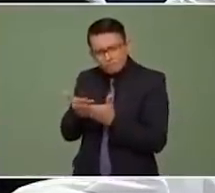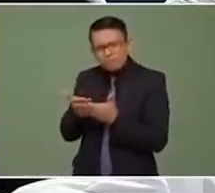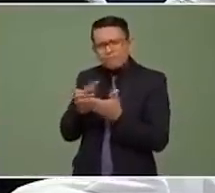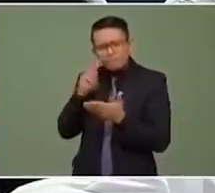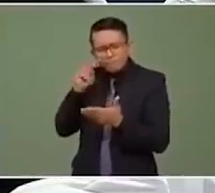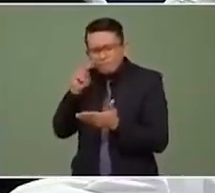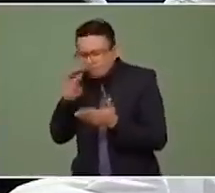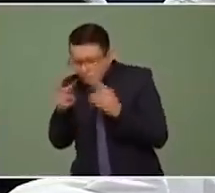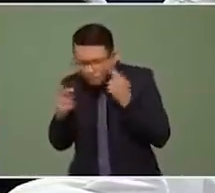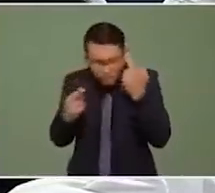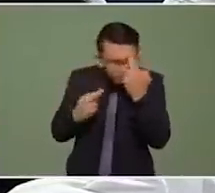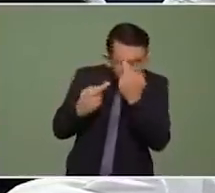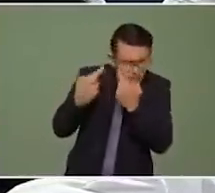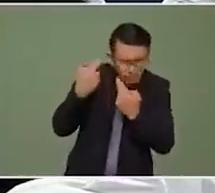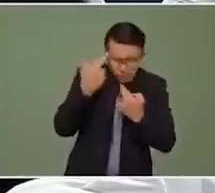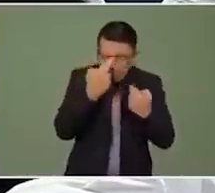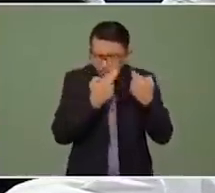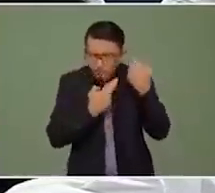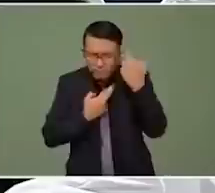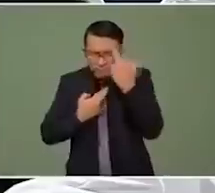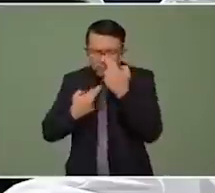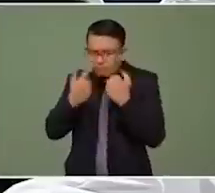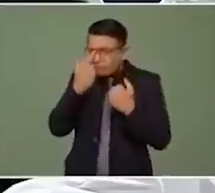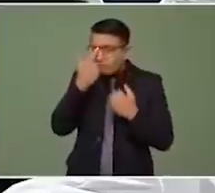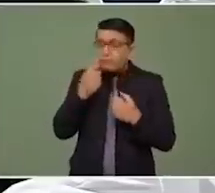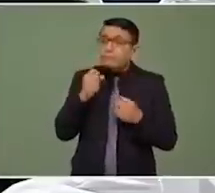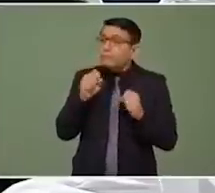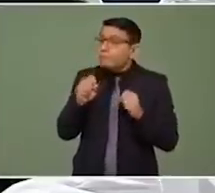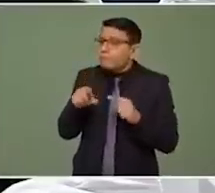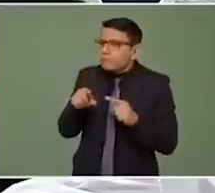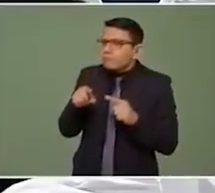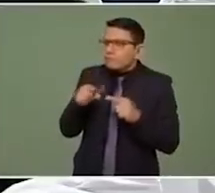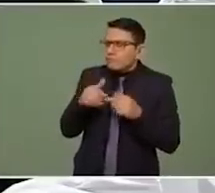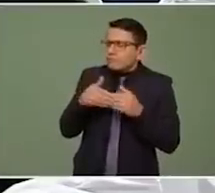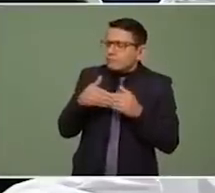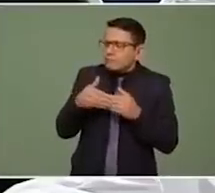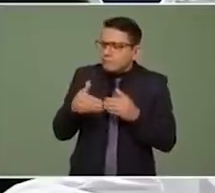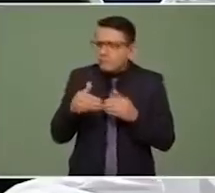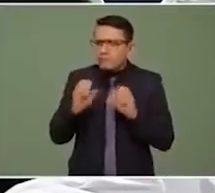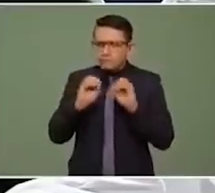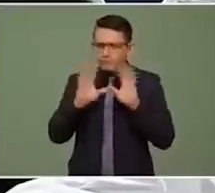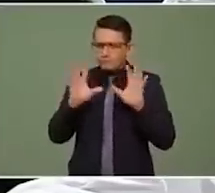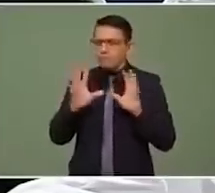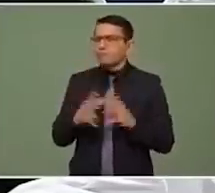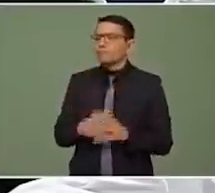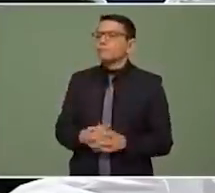vagones vamos a ayudar este también al ciudadano gobernador